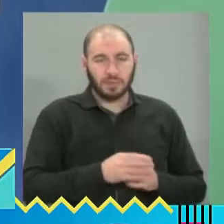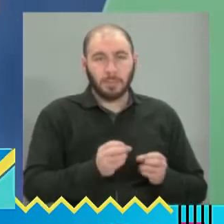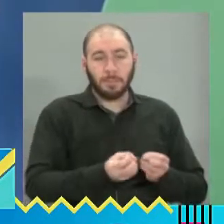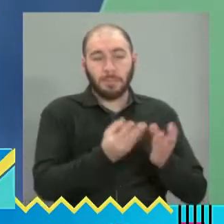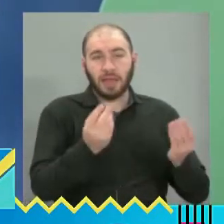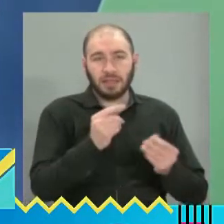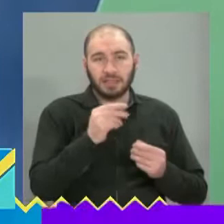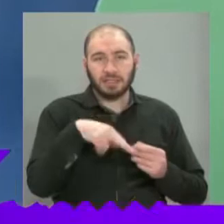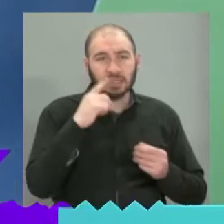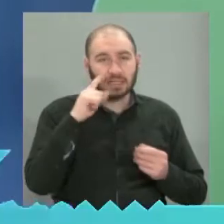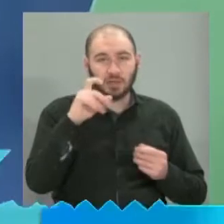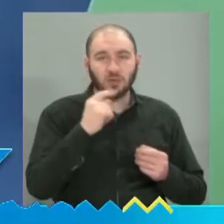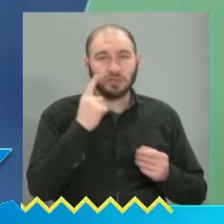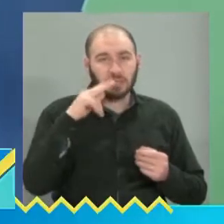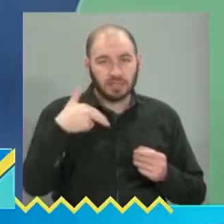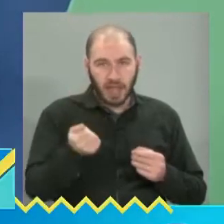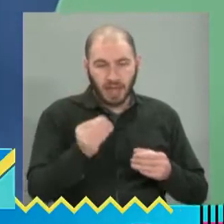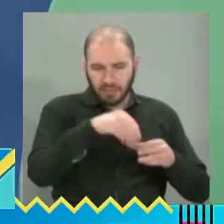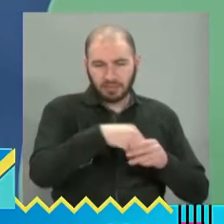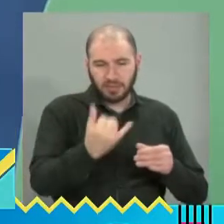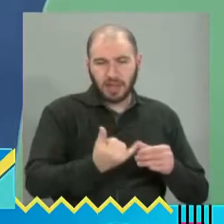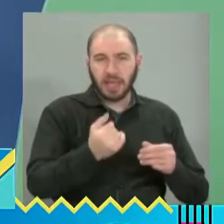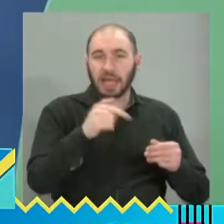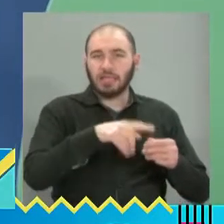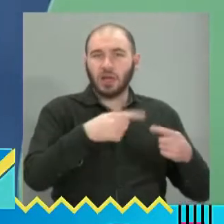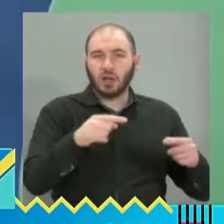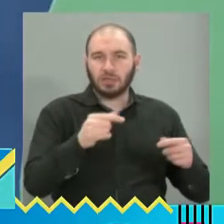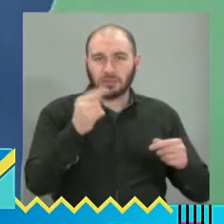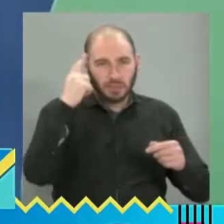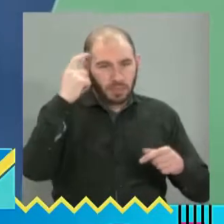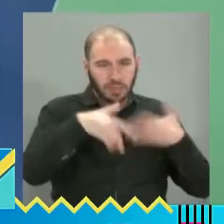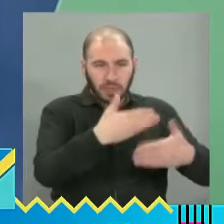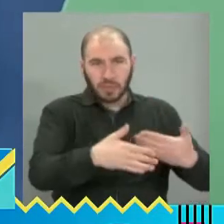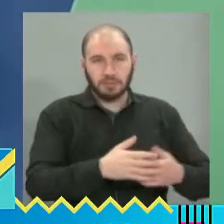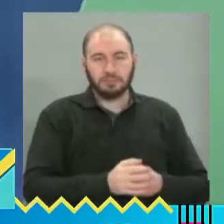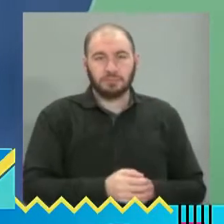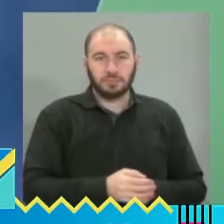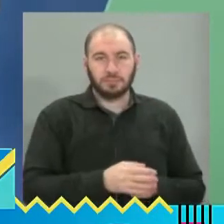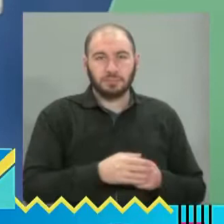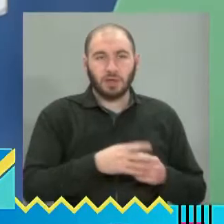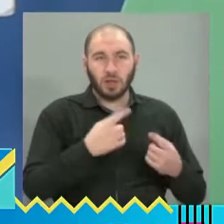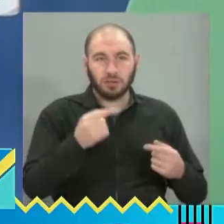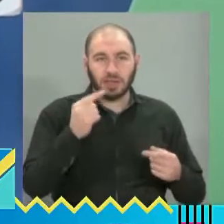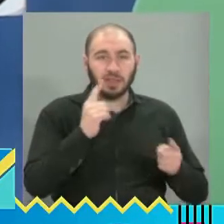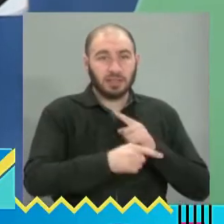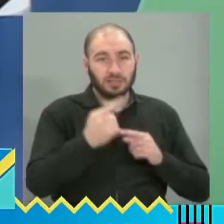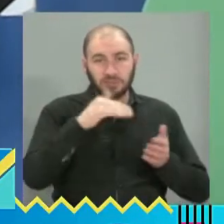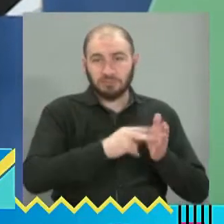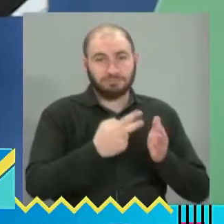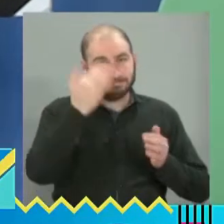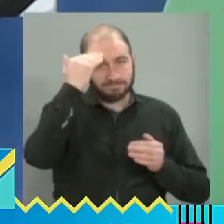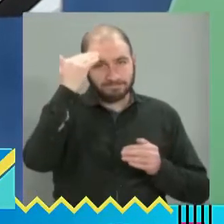de tabaco es la nicotina. Sí. La nicotina es una sustancia psicoactiva, es decir, una sustancia que tiene actividad directa en el